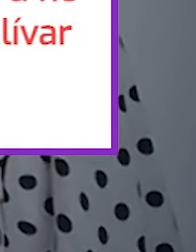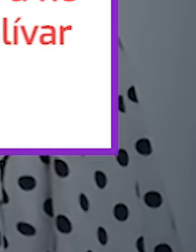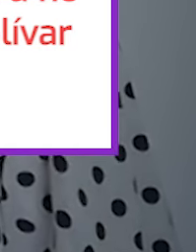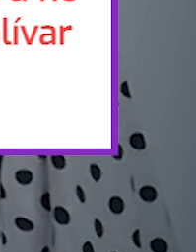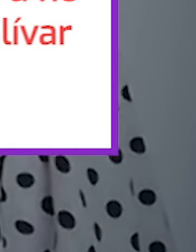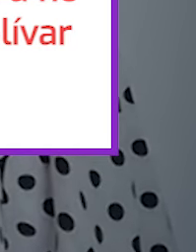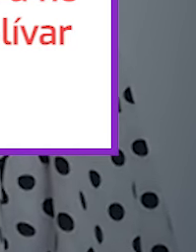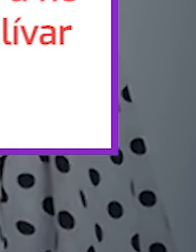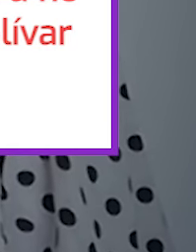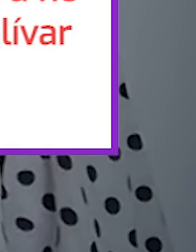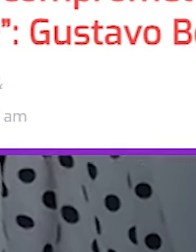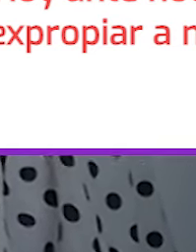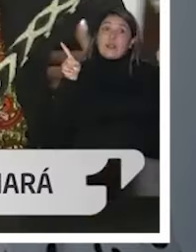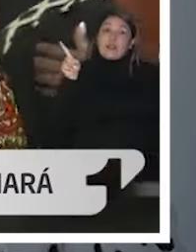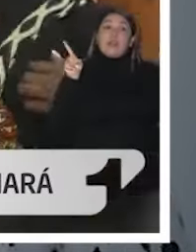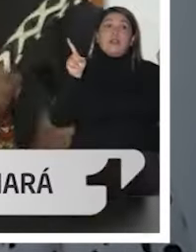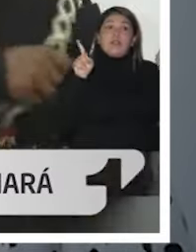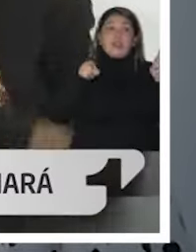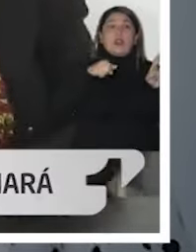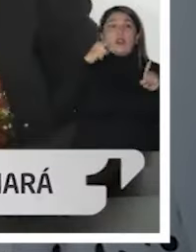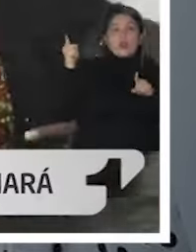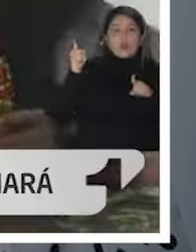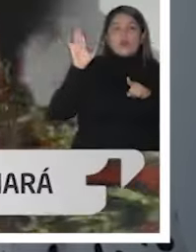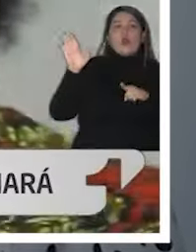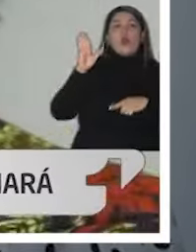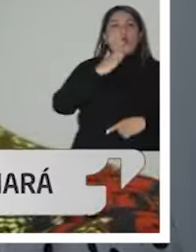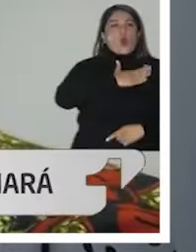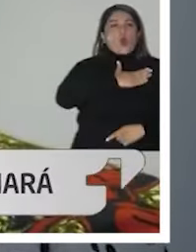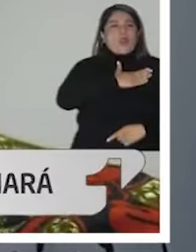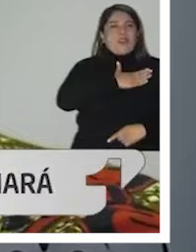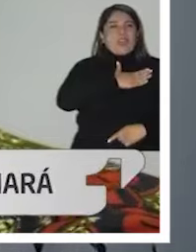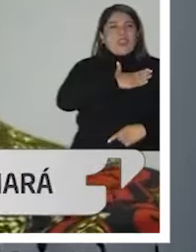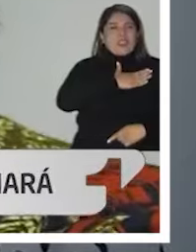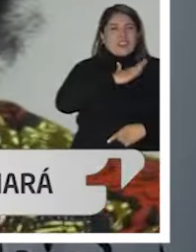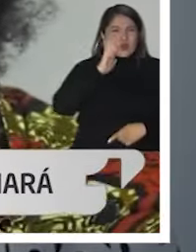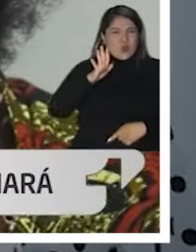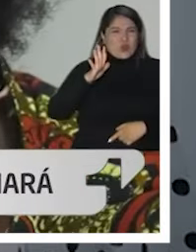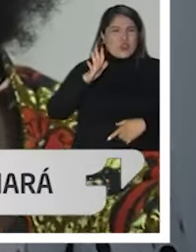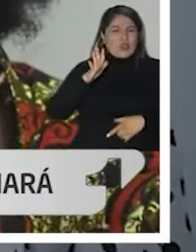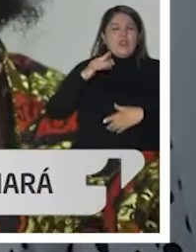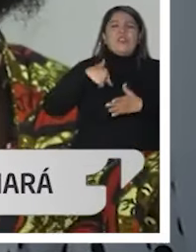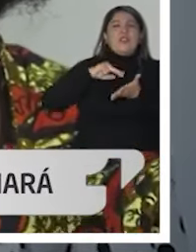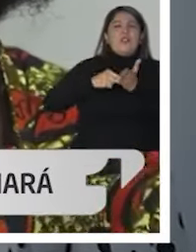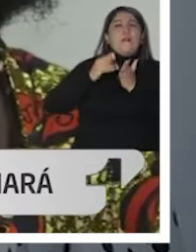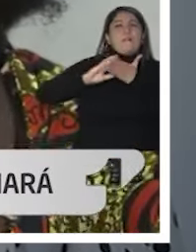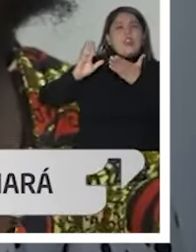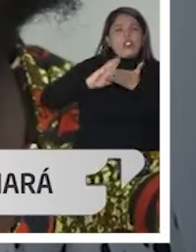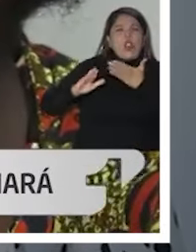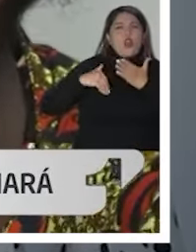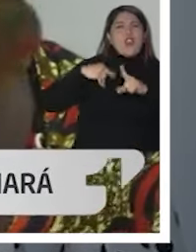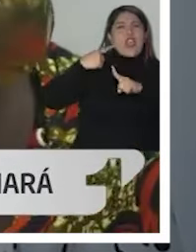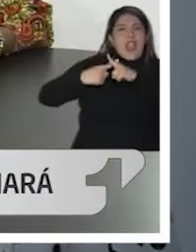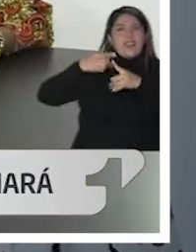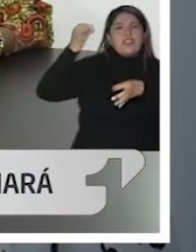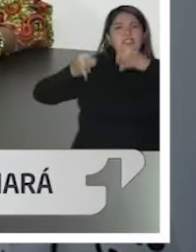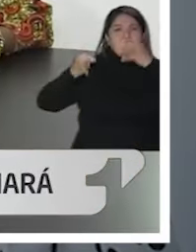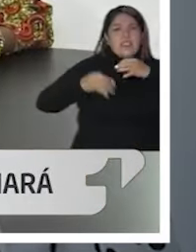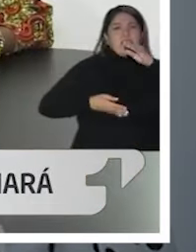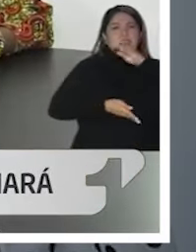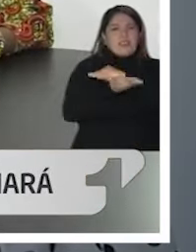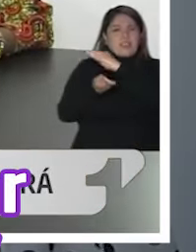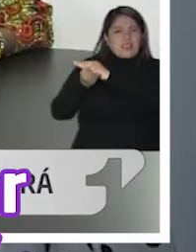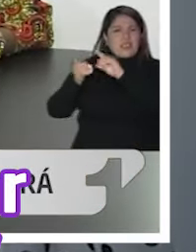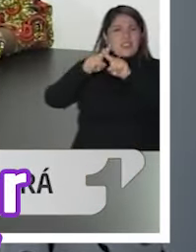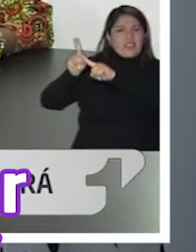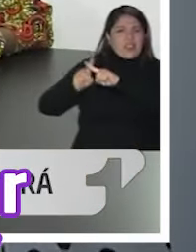firmó un documento público bajo la gravedad de juramento en el que consta que tanto él como su fórmula vicepresidencial Francia